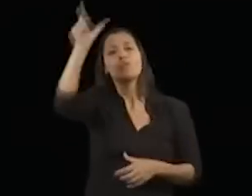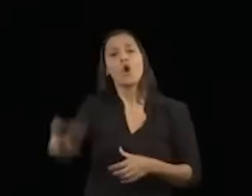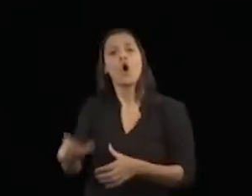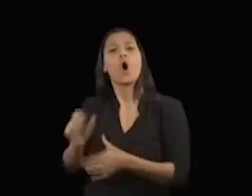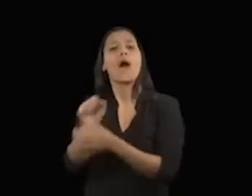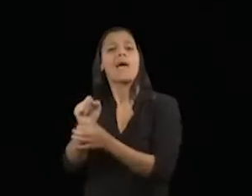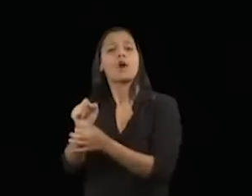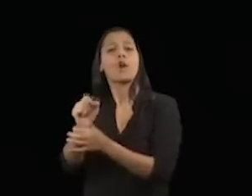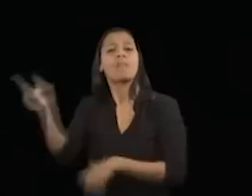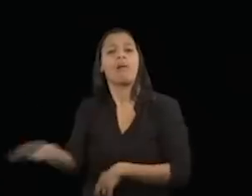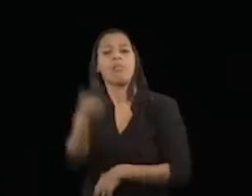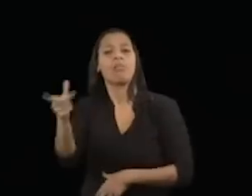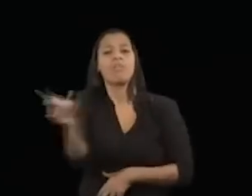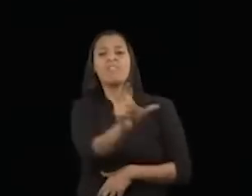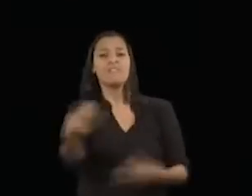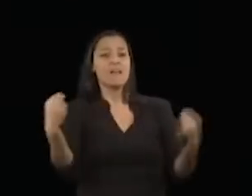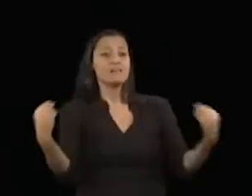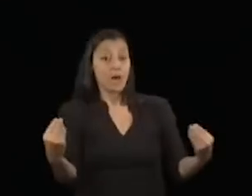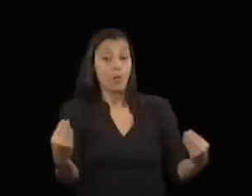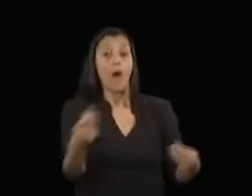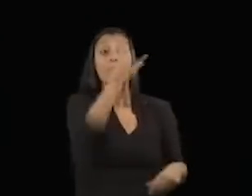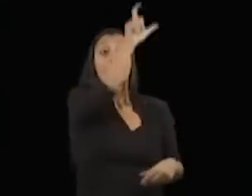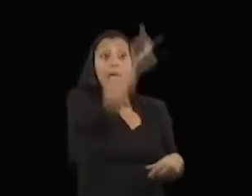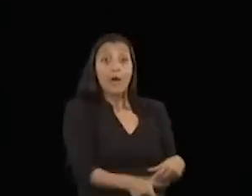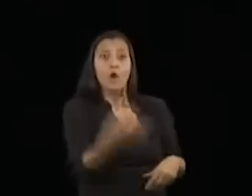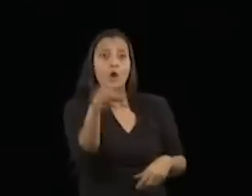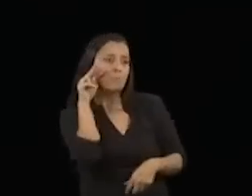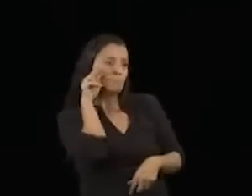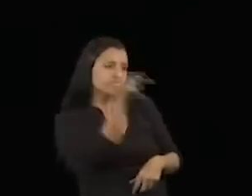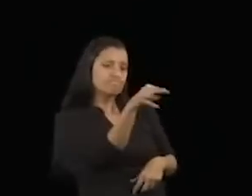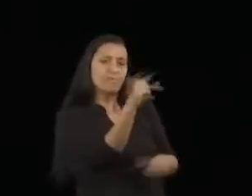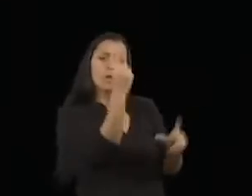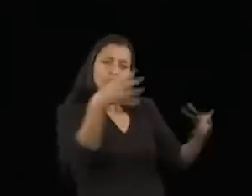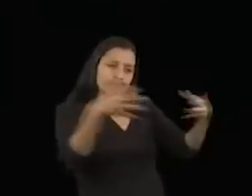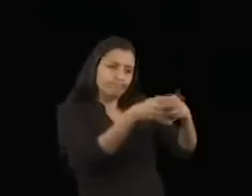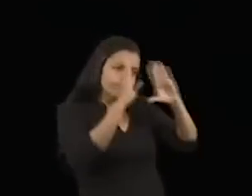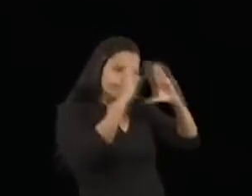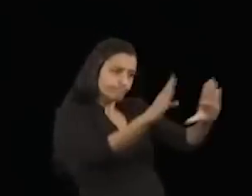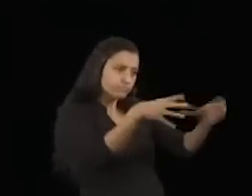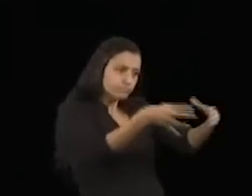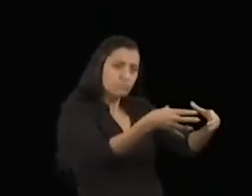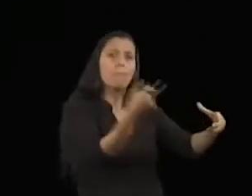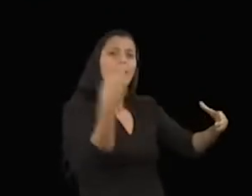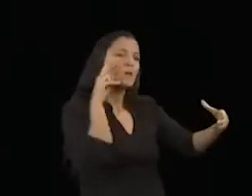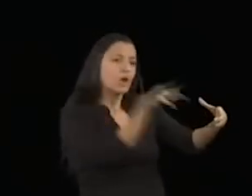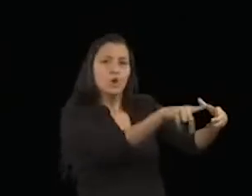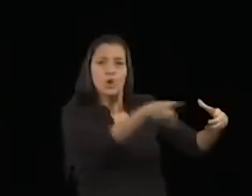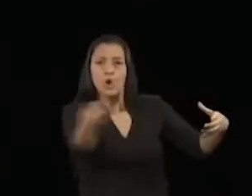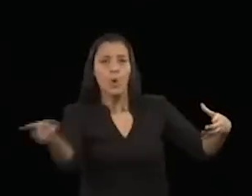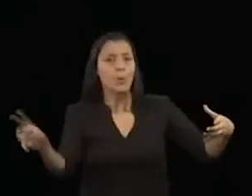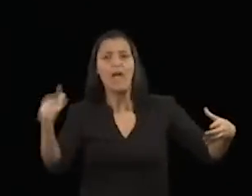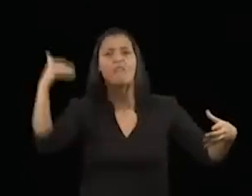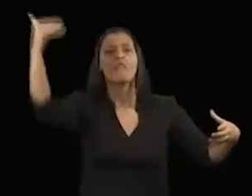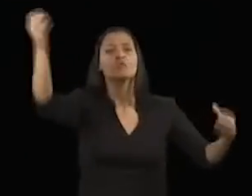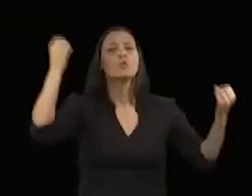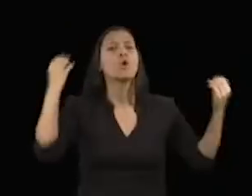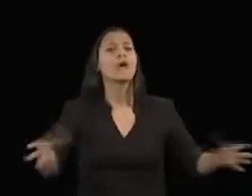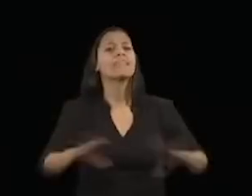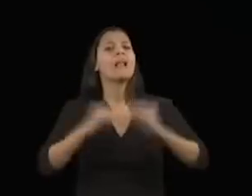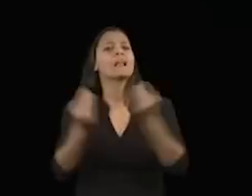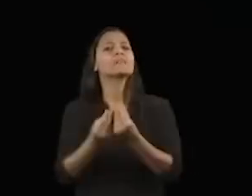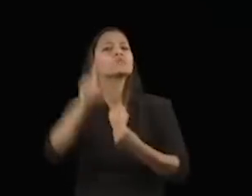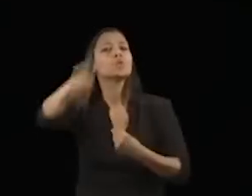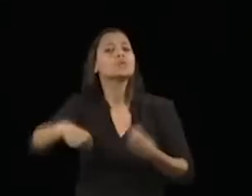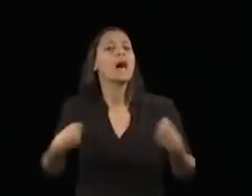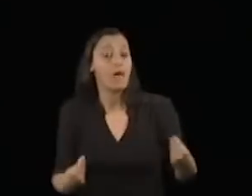solamente mira un sector y no mira las consecuencias en otros sectores y menos las consecuencias a futuro. Es decir, que el buen